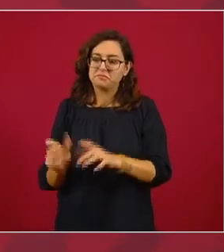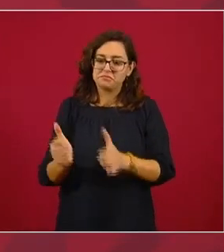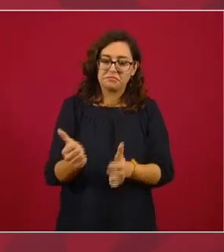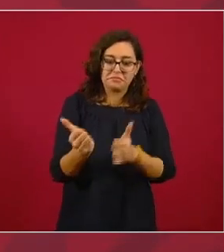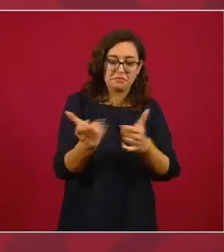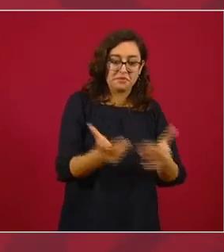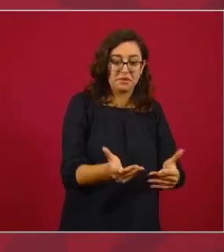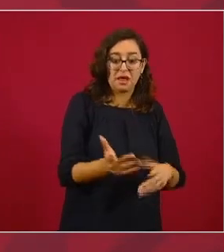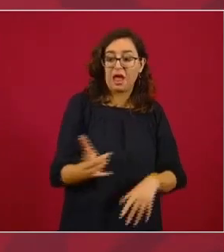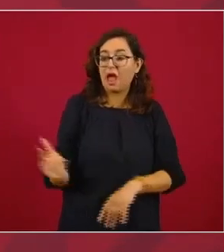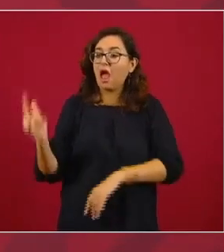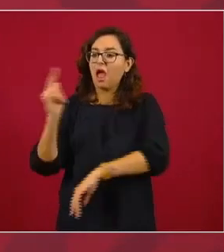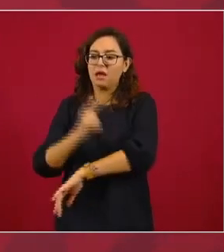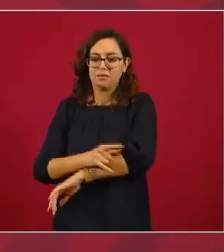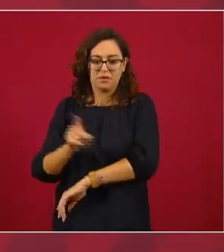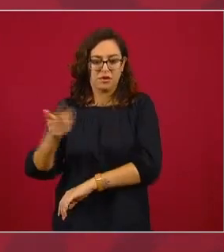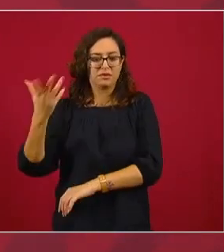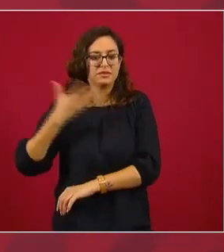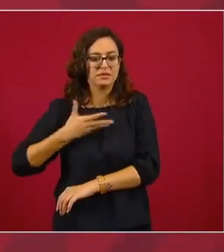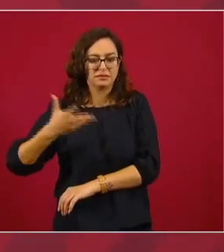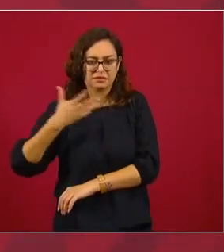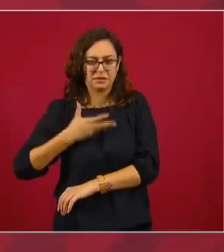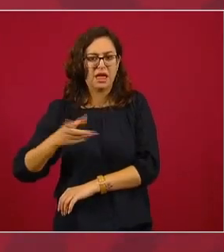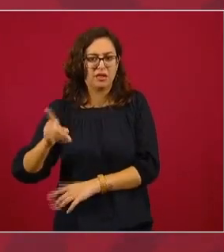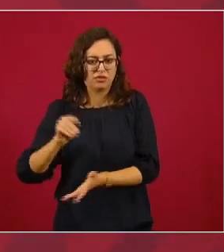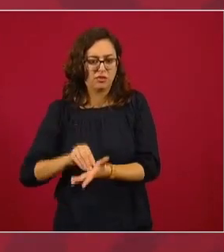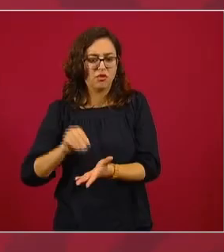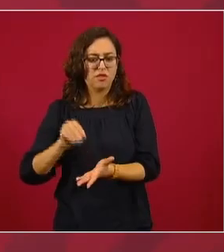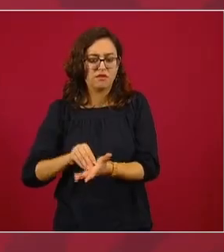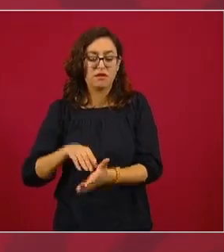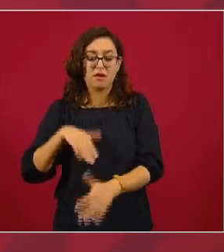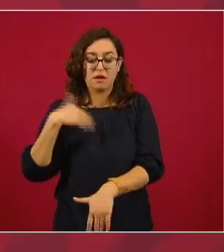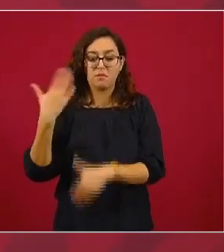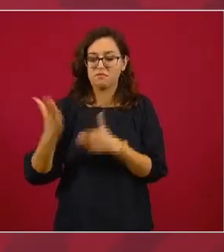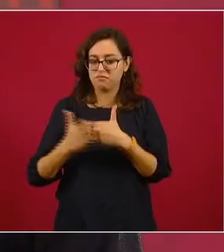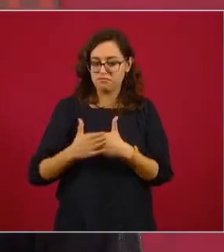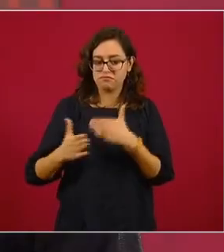nos queda el avión, que se va a vender